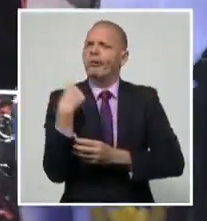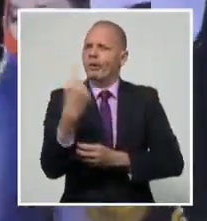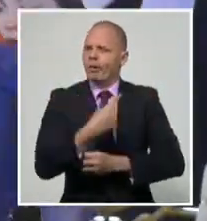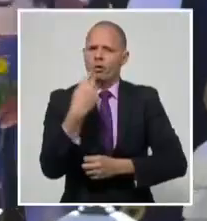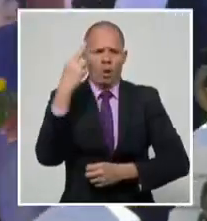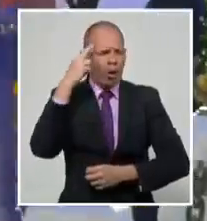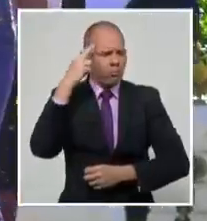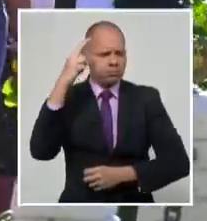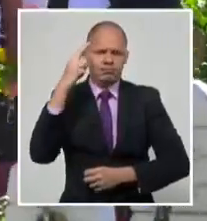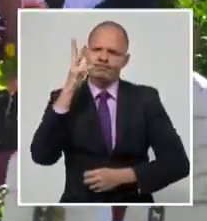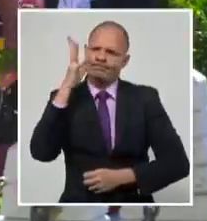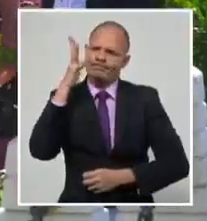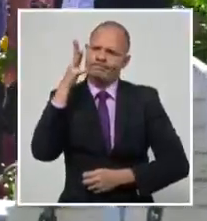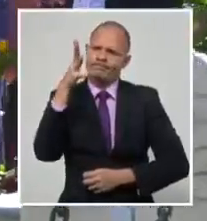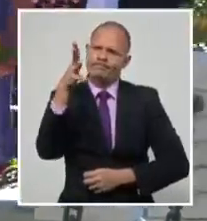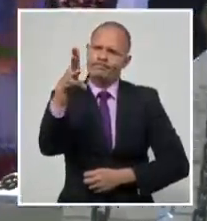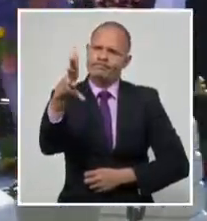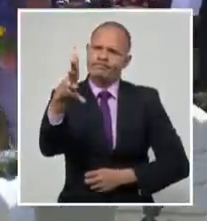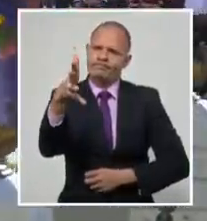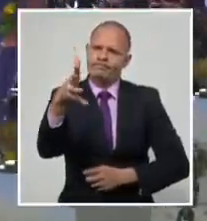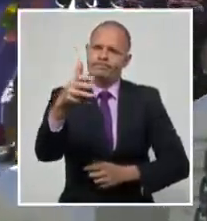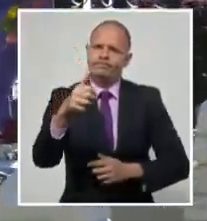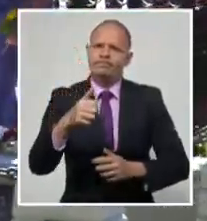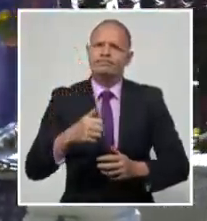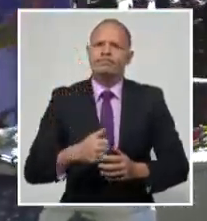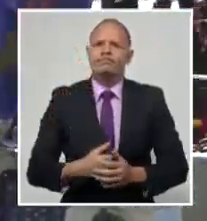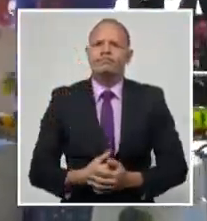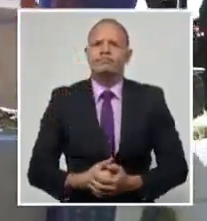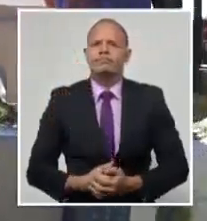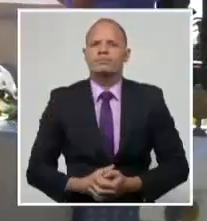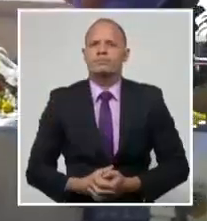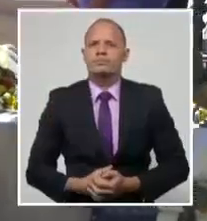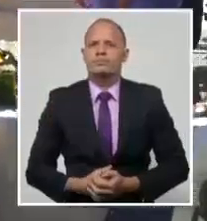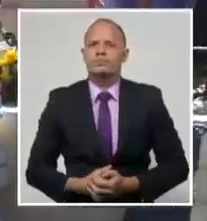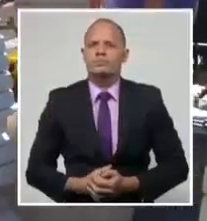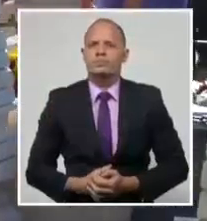Desde Santiago de Cuba, Cusco Tarradell, Sistema Informativo de la Televisión Cubana.